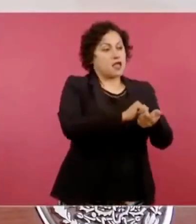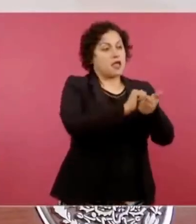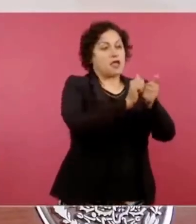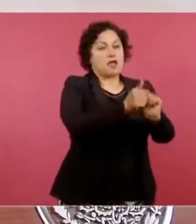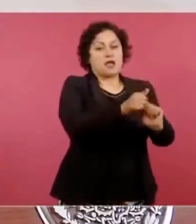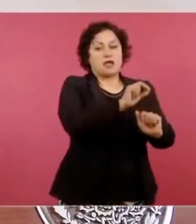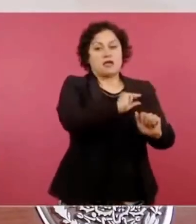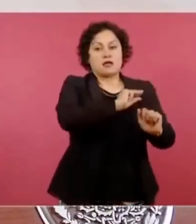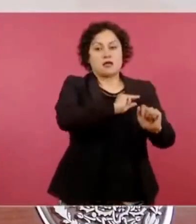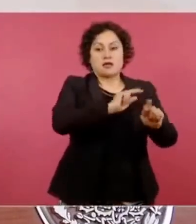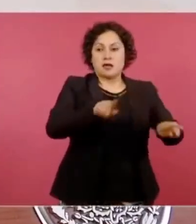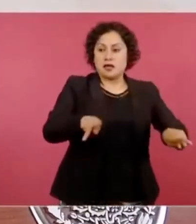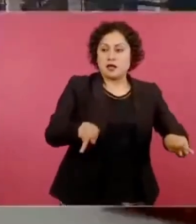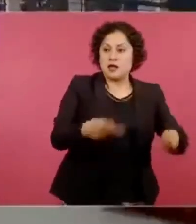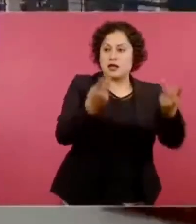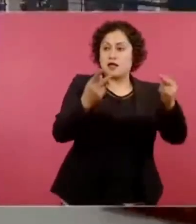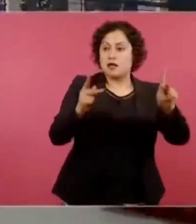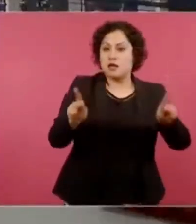pues